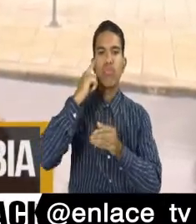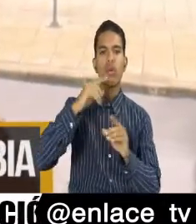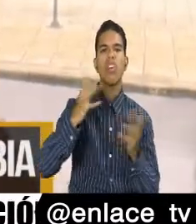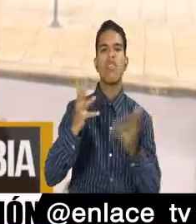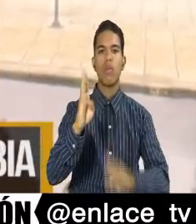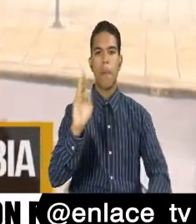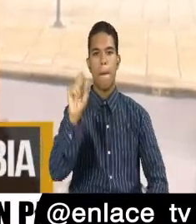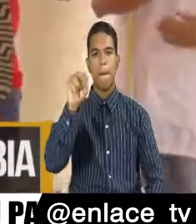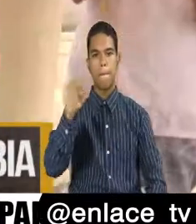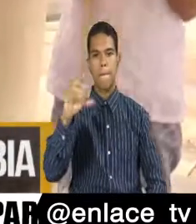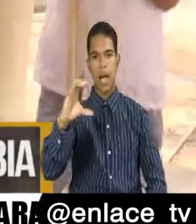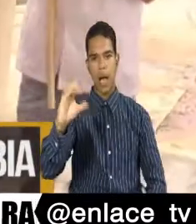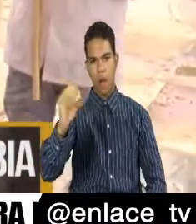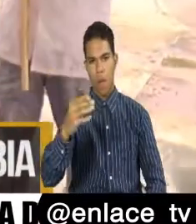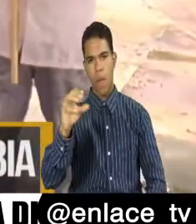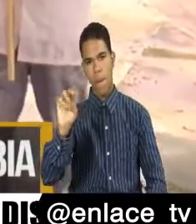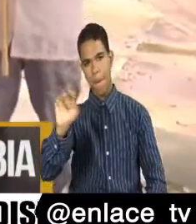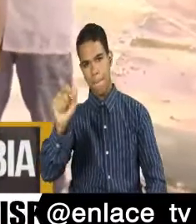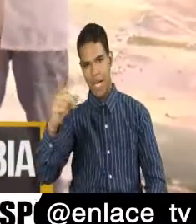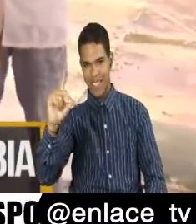es el Festicumbias.